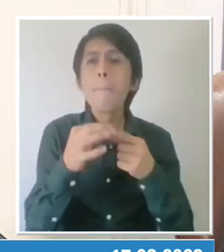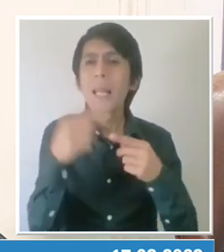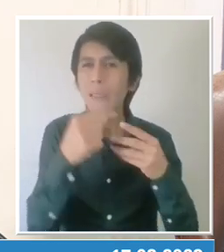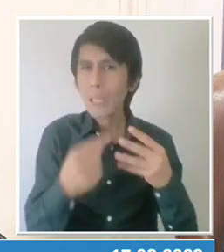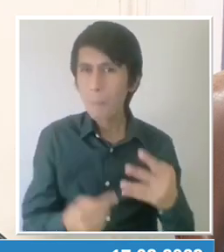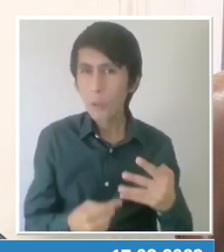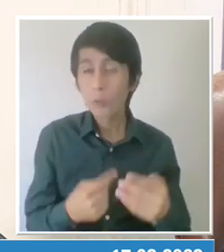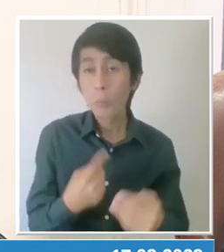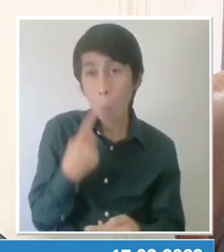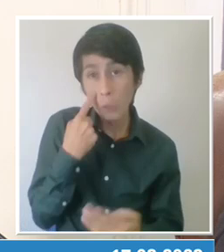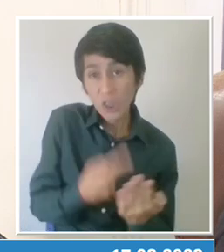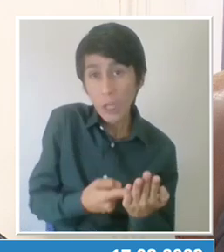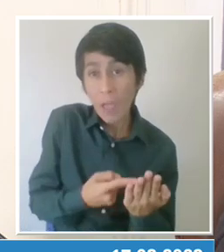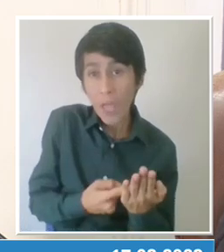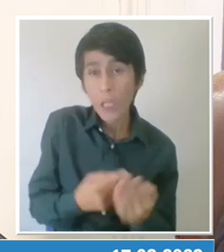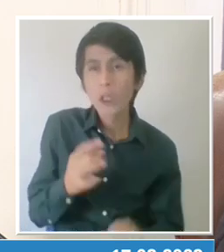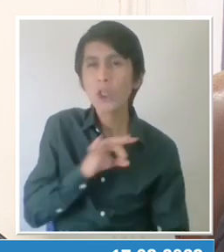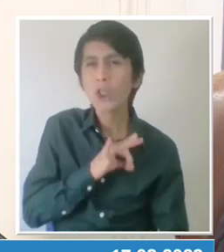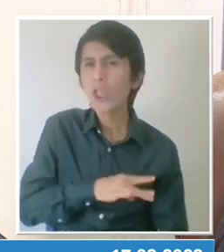república.